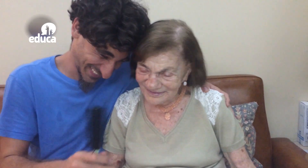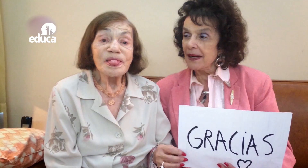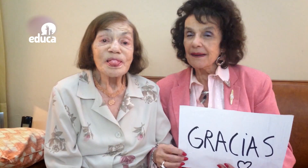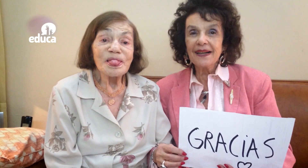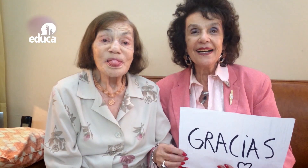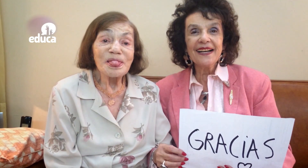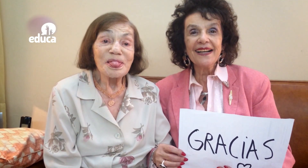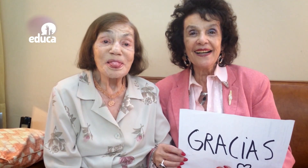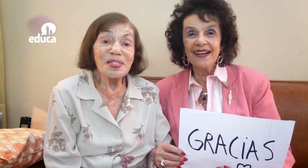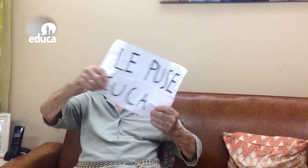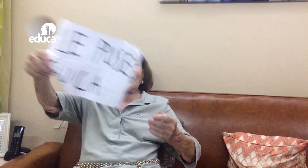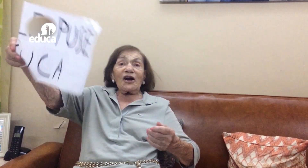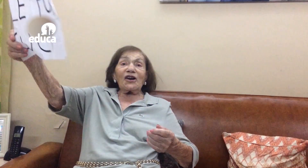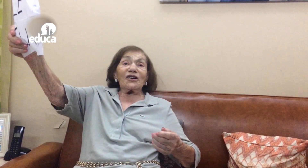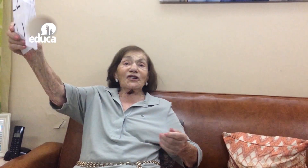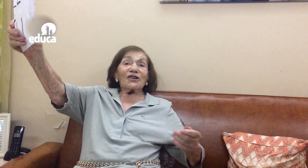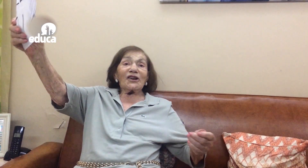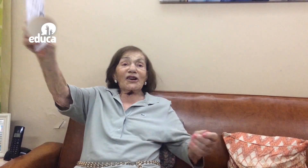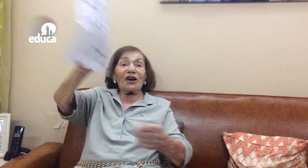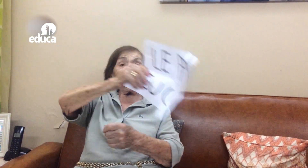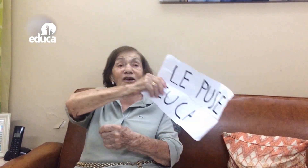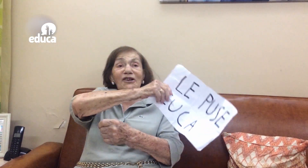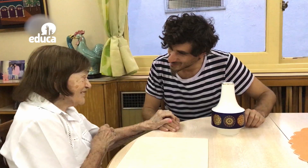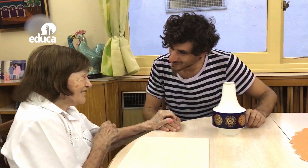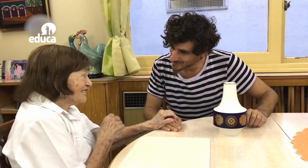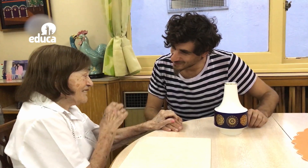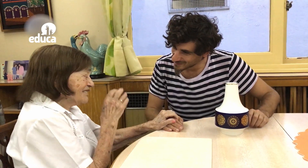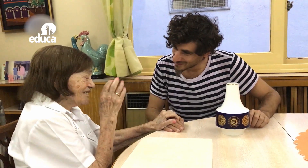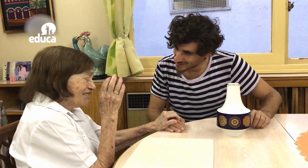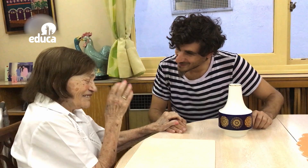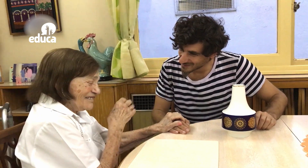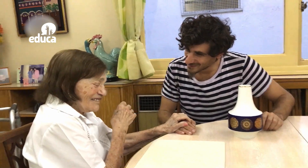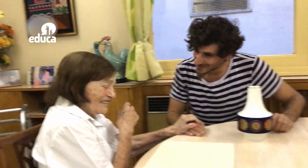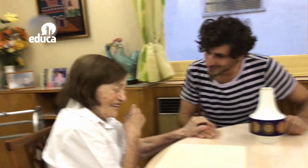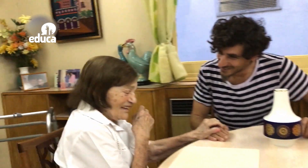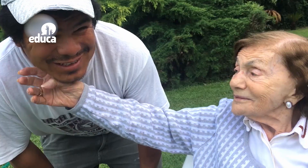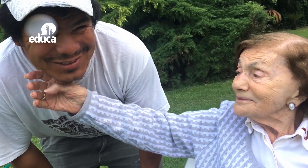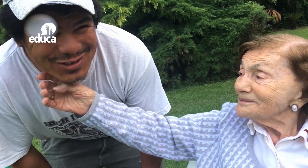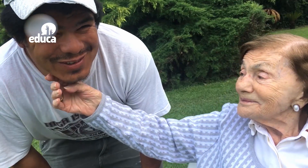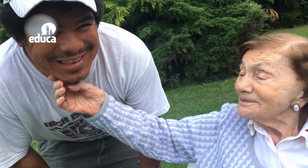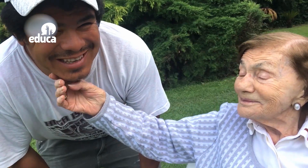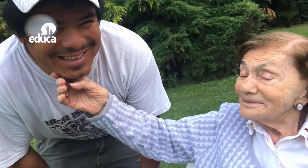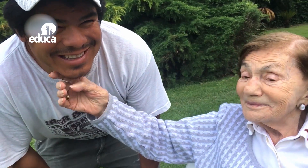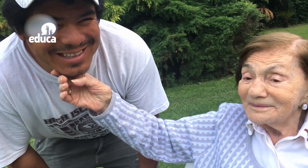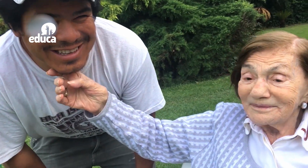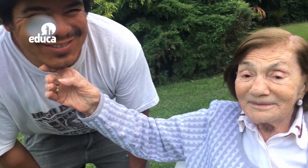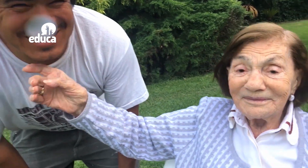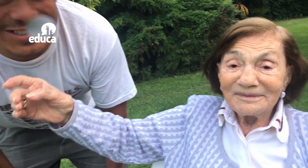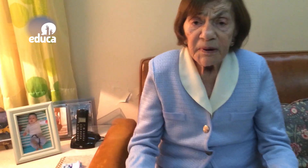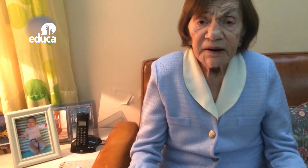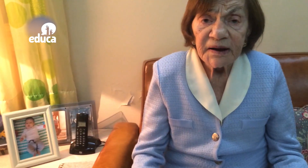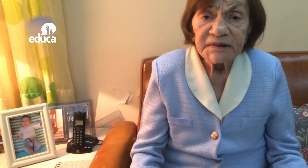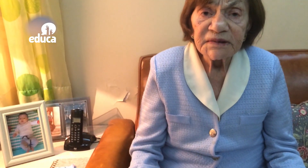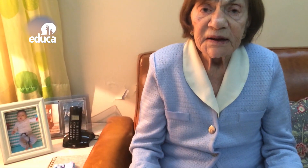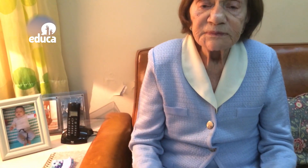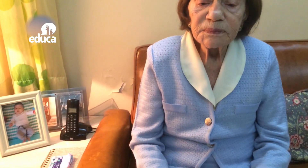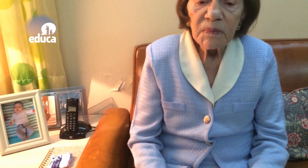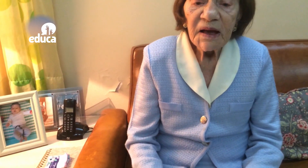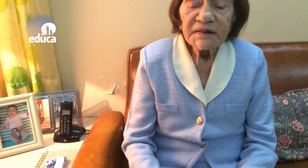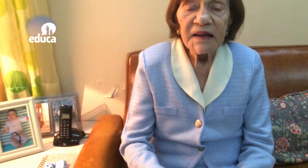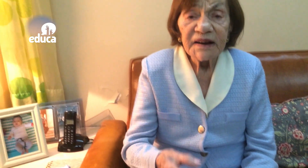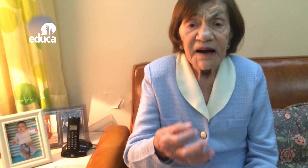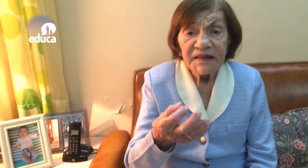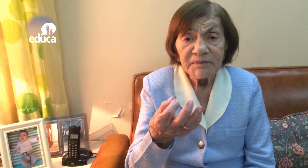Mi abuela siempre fue una mujer alegre. Por eso me llamó la atención empezar a verla un poco apagada y